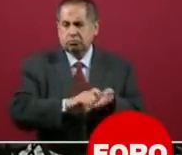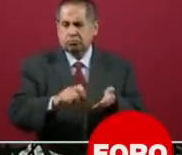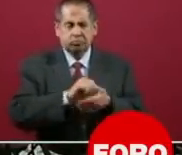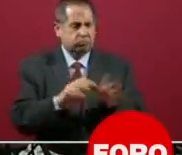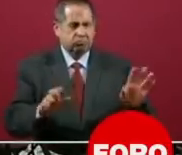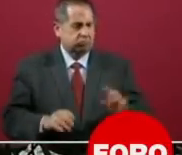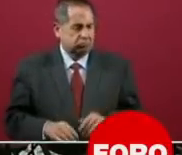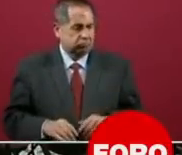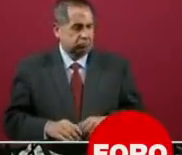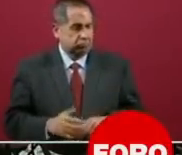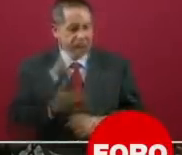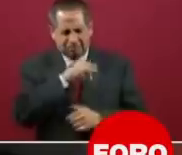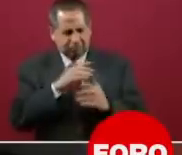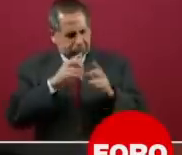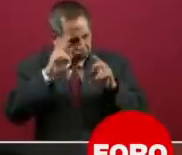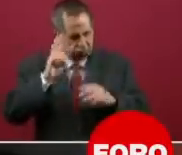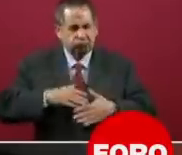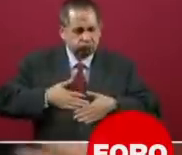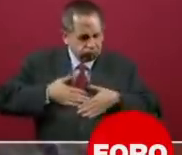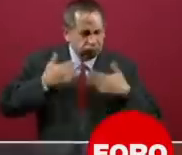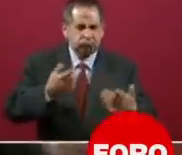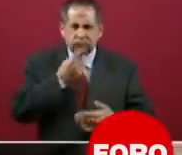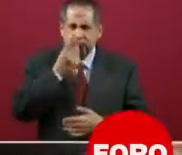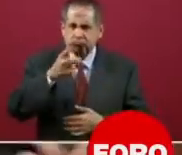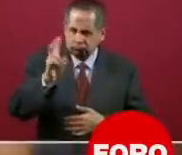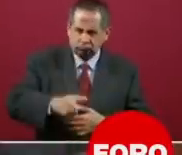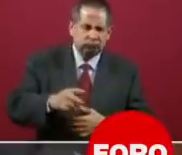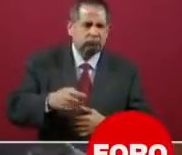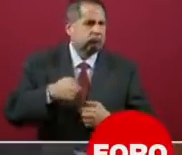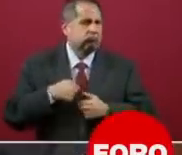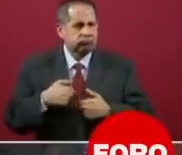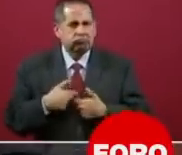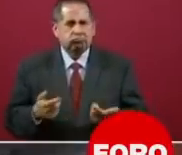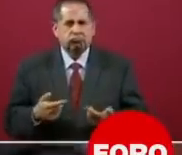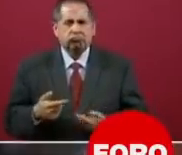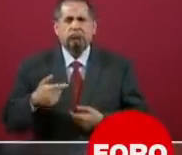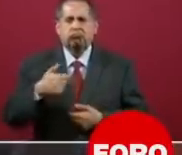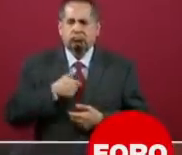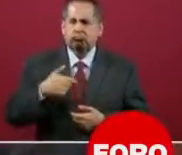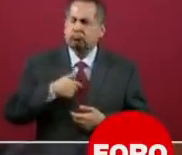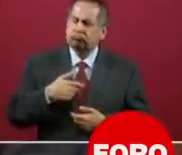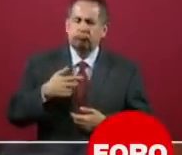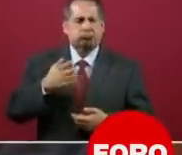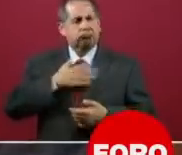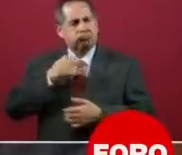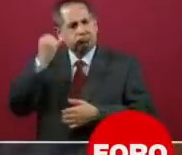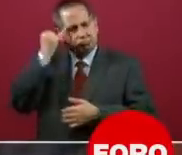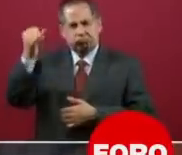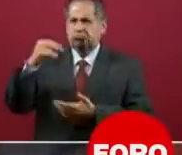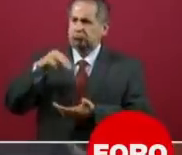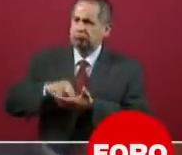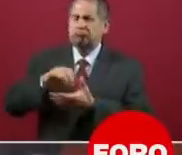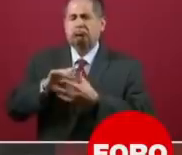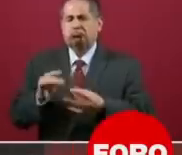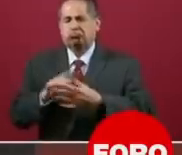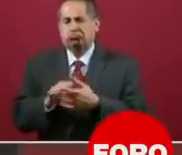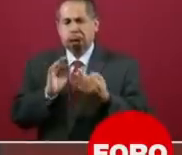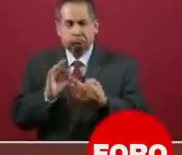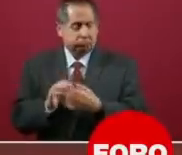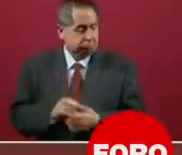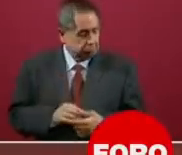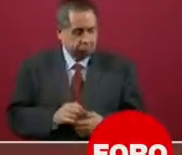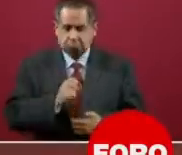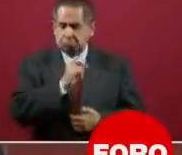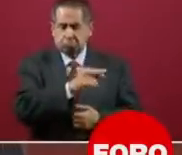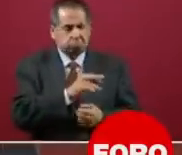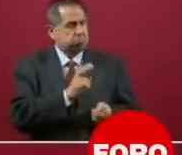El presidente había anunciado en la conferencia de prensa del miércoles que se daría a conocer quienes habían financiado los llamados